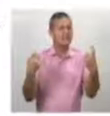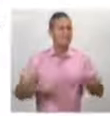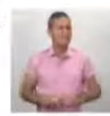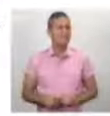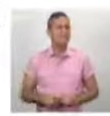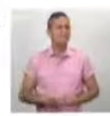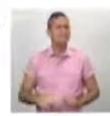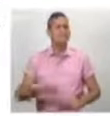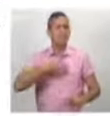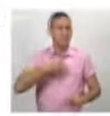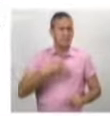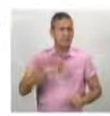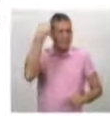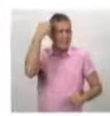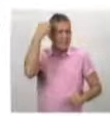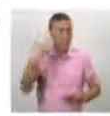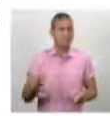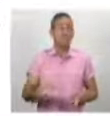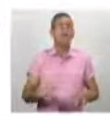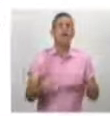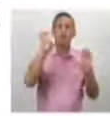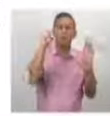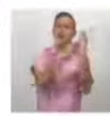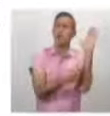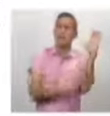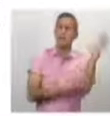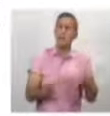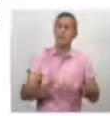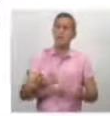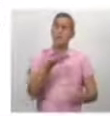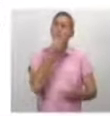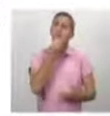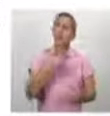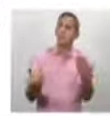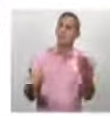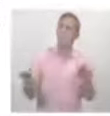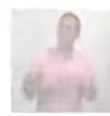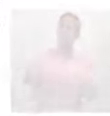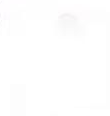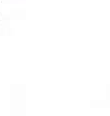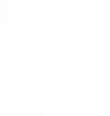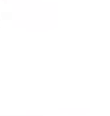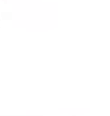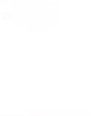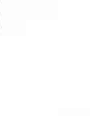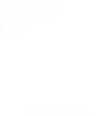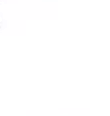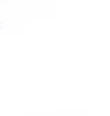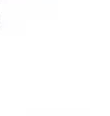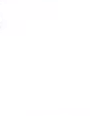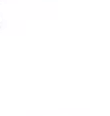necesario que tengamos en cuenta estos elementos que, para poder comparar estos dos tipos de células.